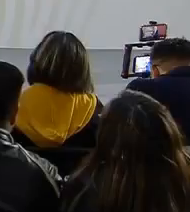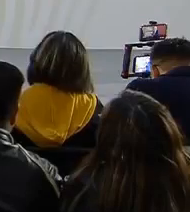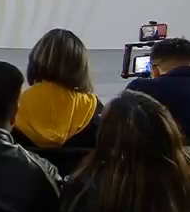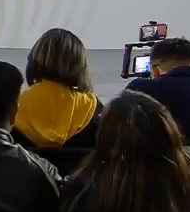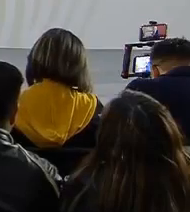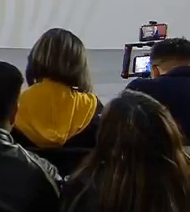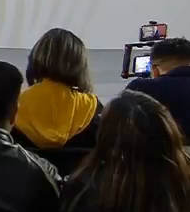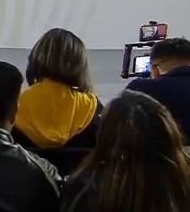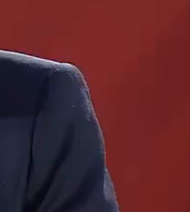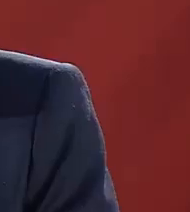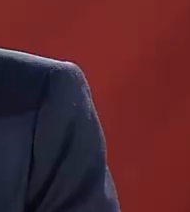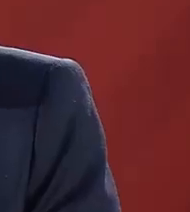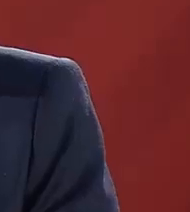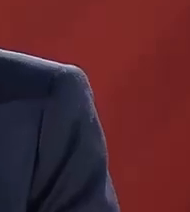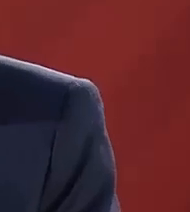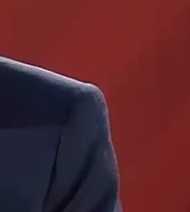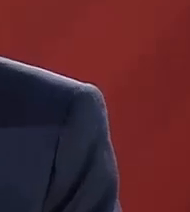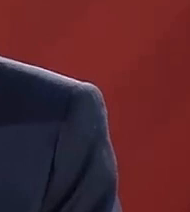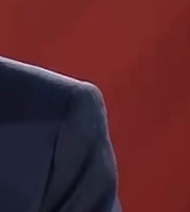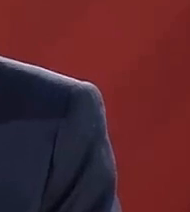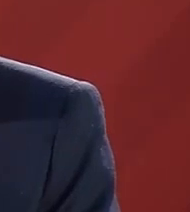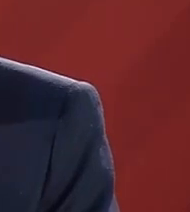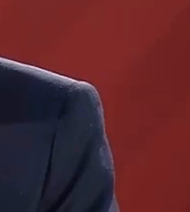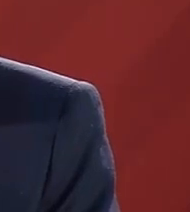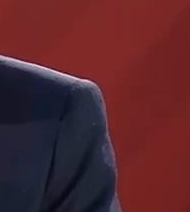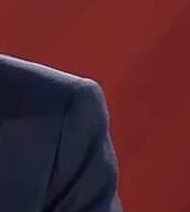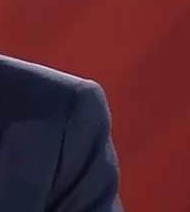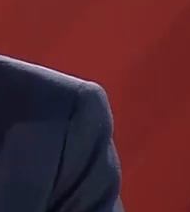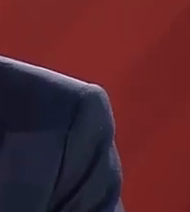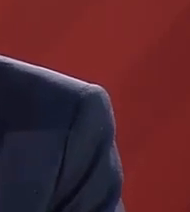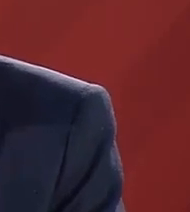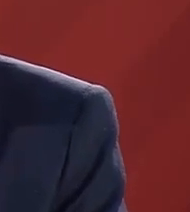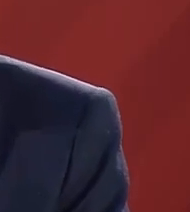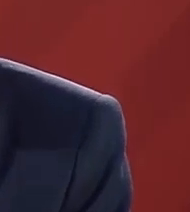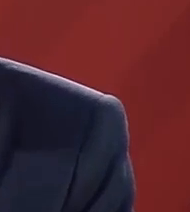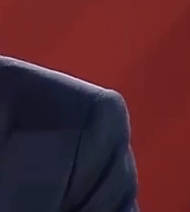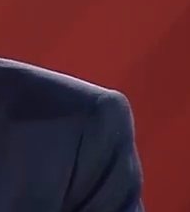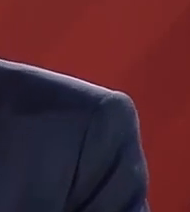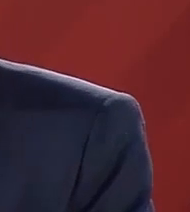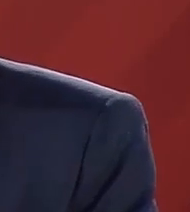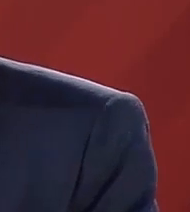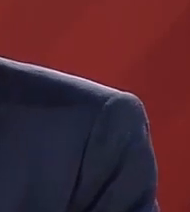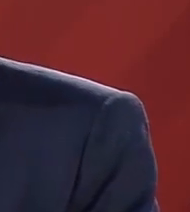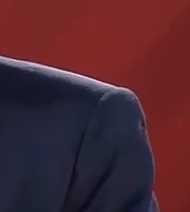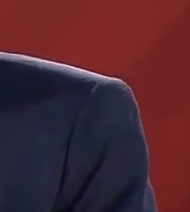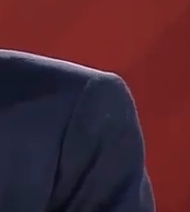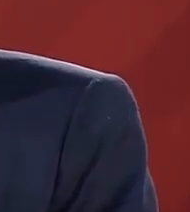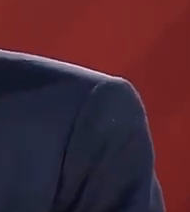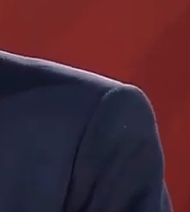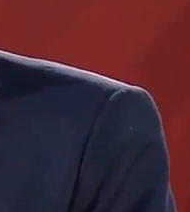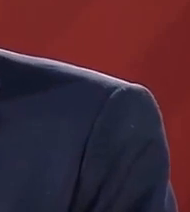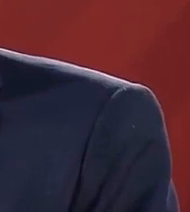en petróleo y producen los combustibles que consumen.